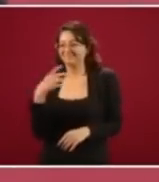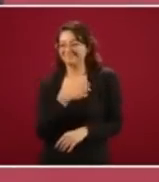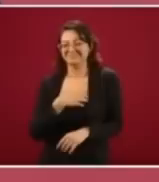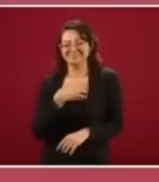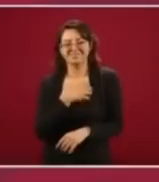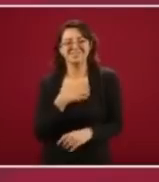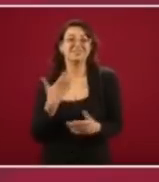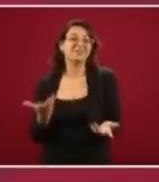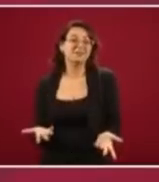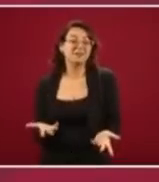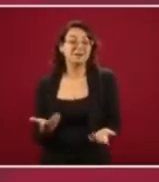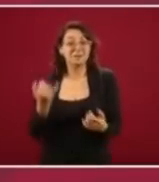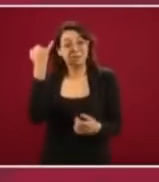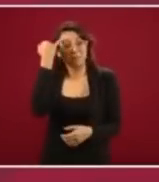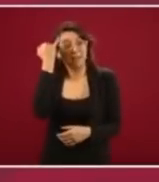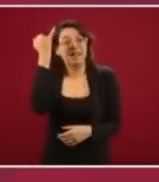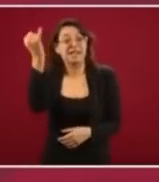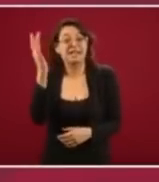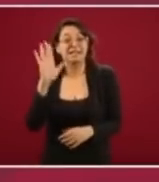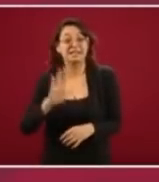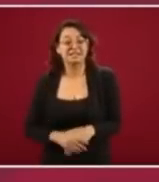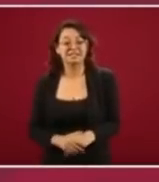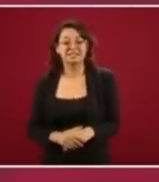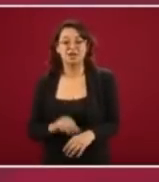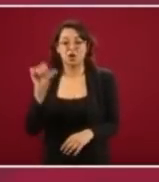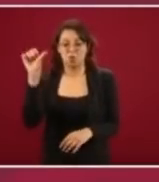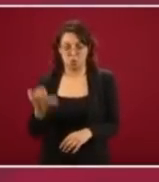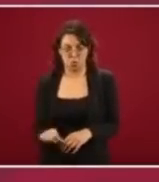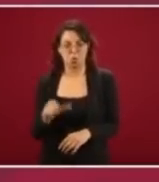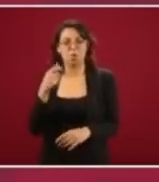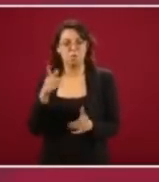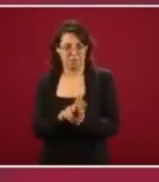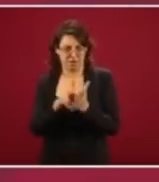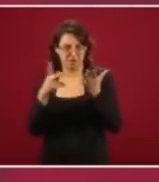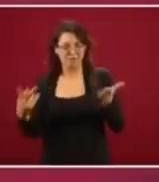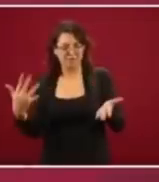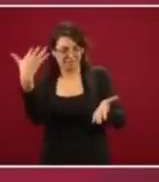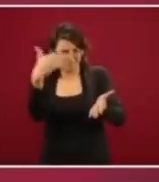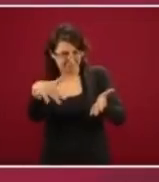vean la prensa hoy, ahí se los dejo de tarea,